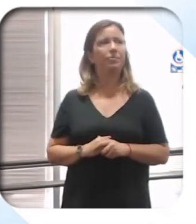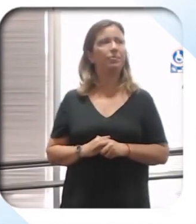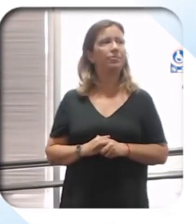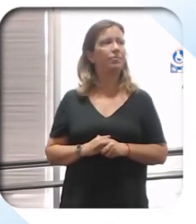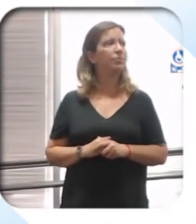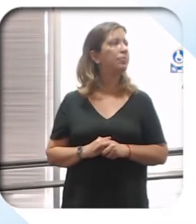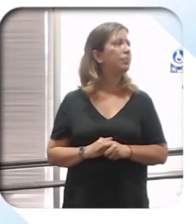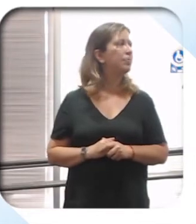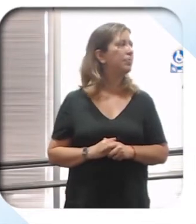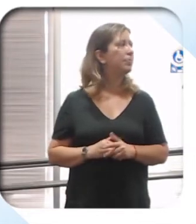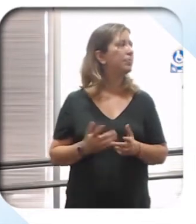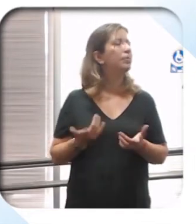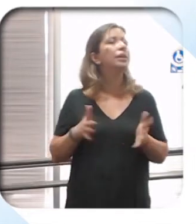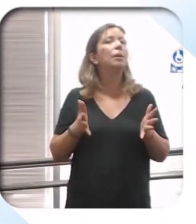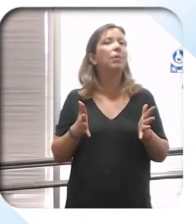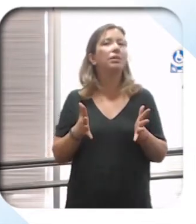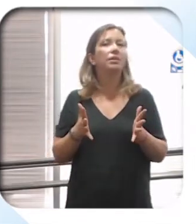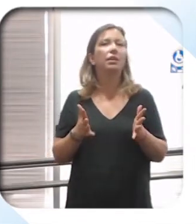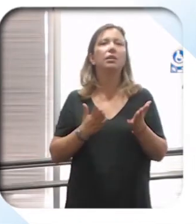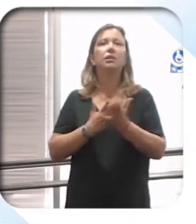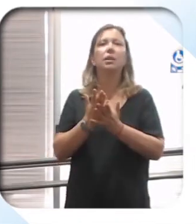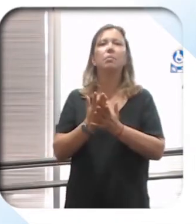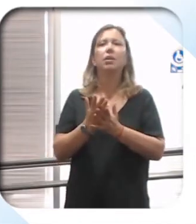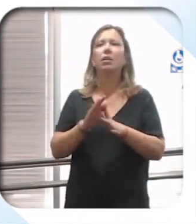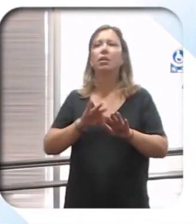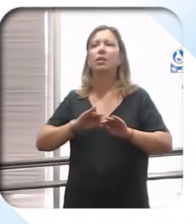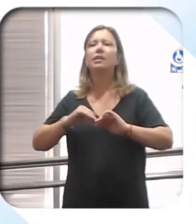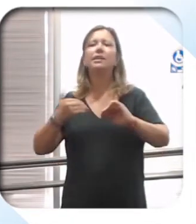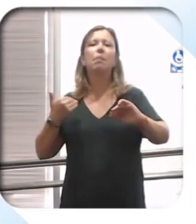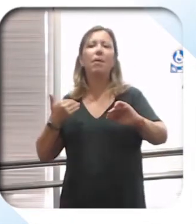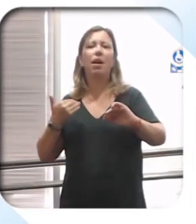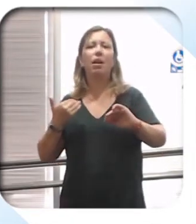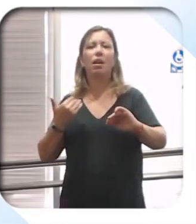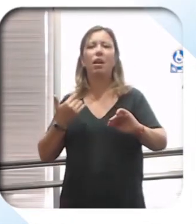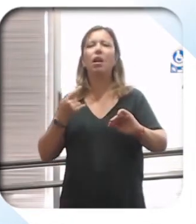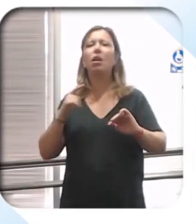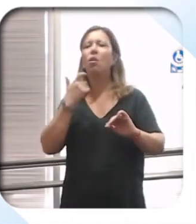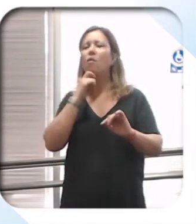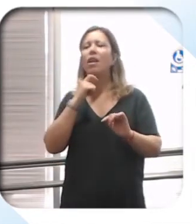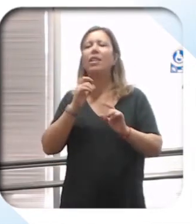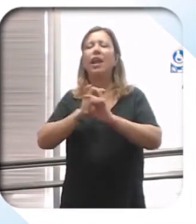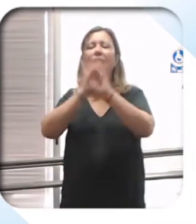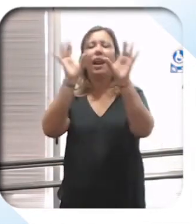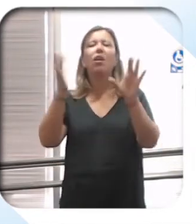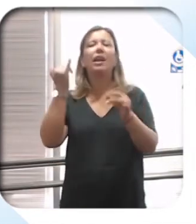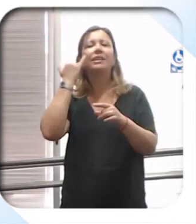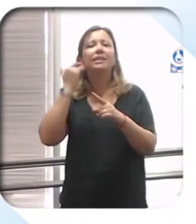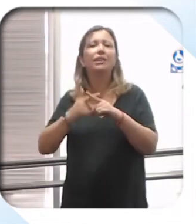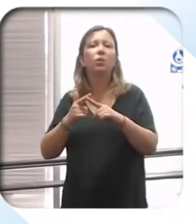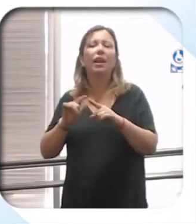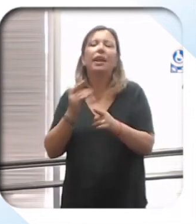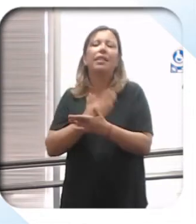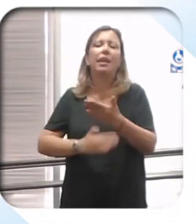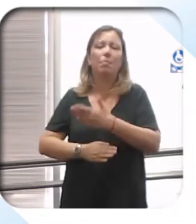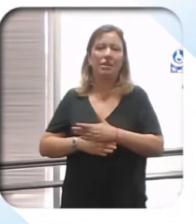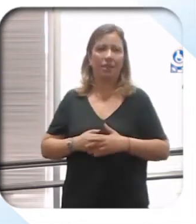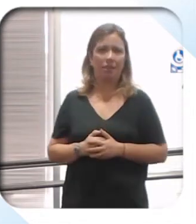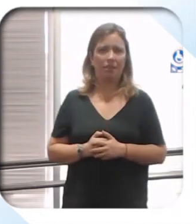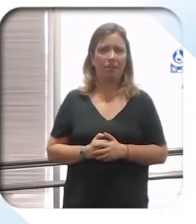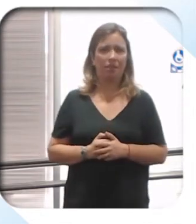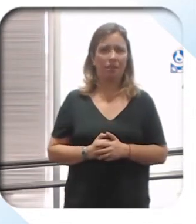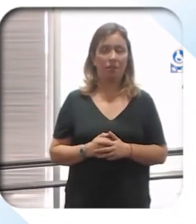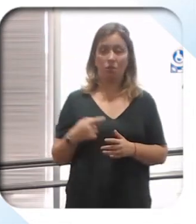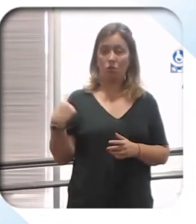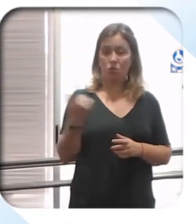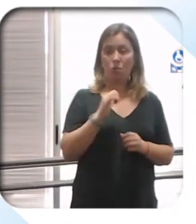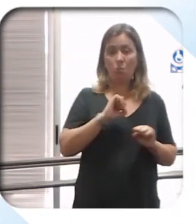Entonces, pasa esto de que estén tan alejadas porque tenemos una mirada muy limitada de lo que es la sexualidad y la discapacidad. Cuando nosotros